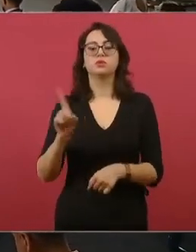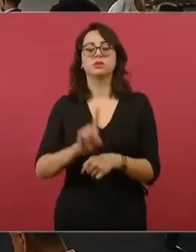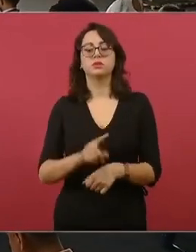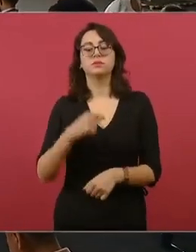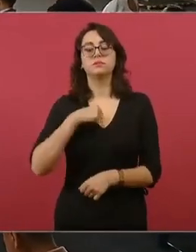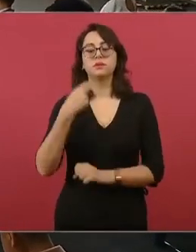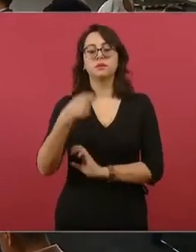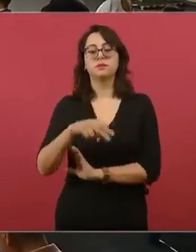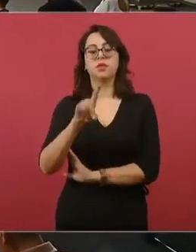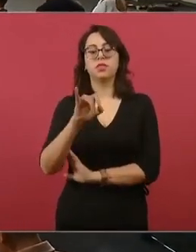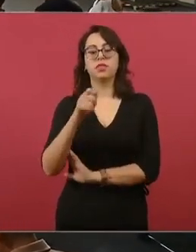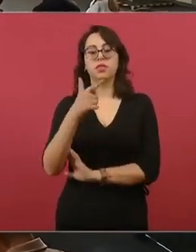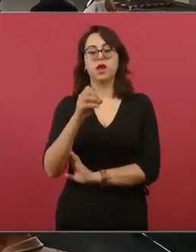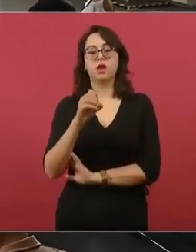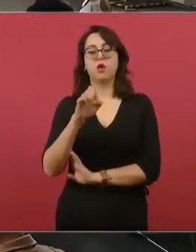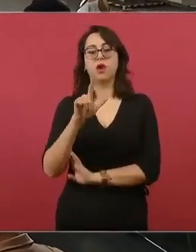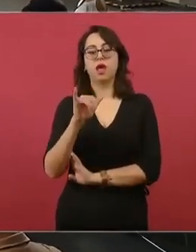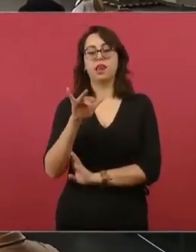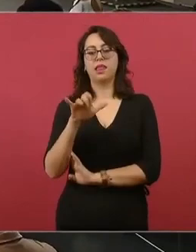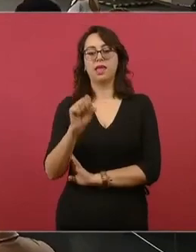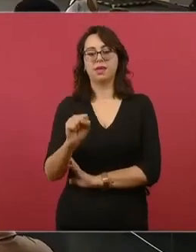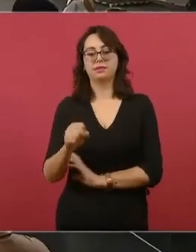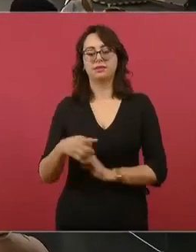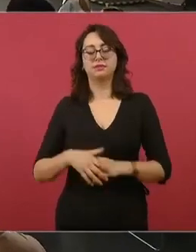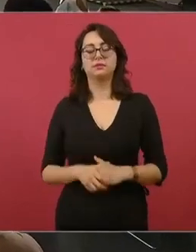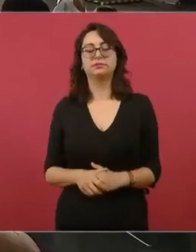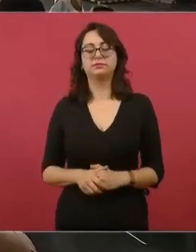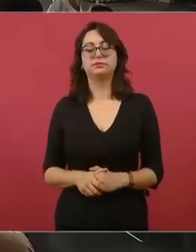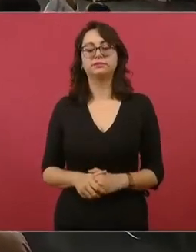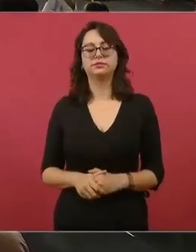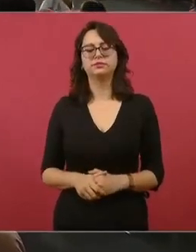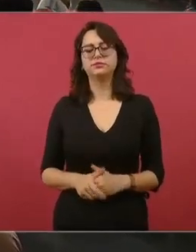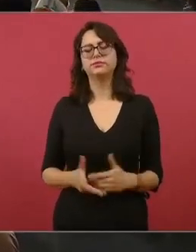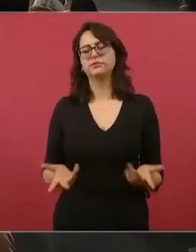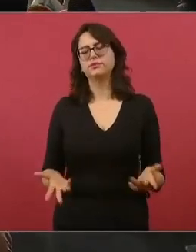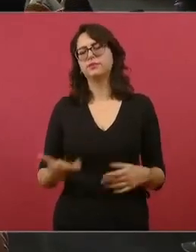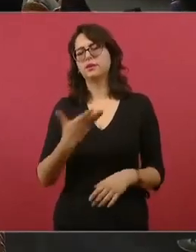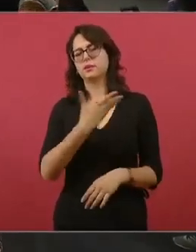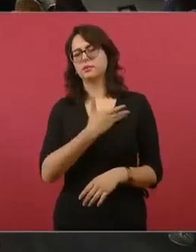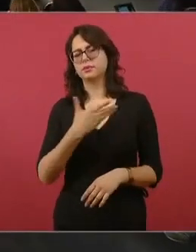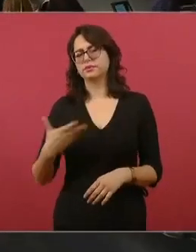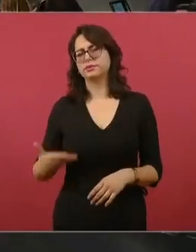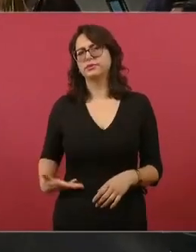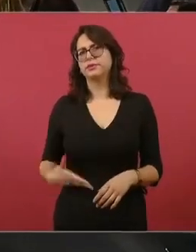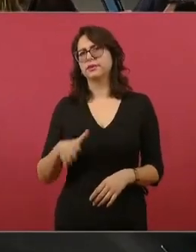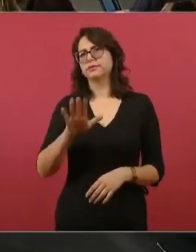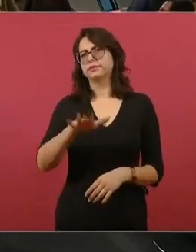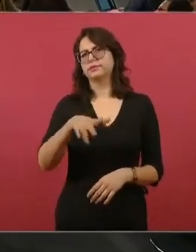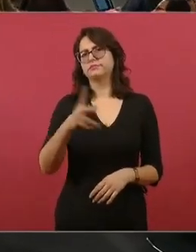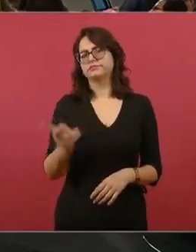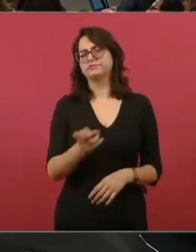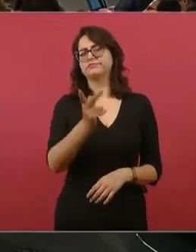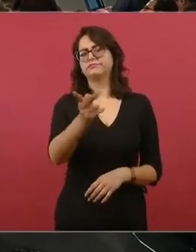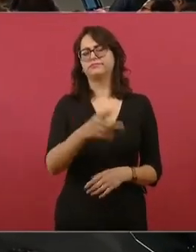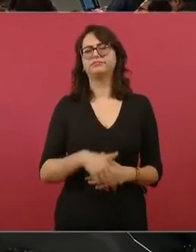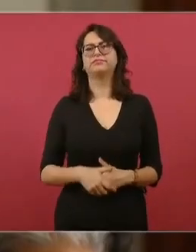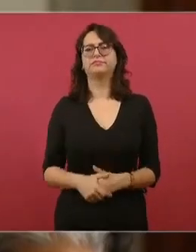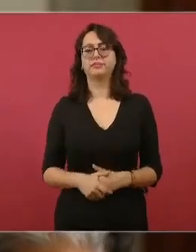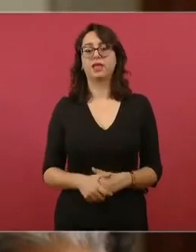presente. Señor presidente, el día de ayer, después de su reunión con la representante